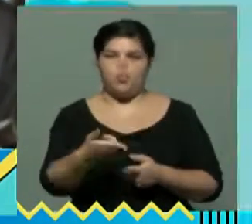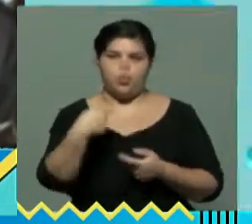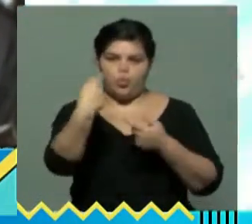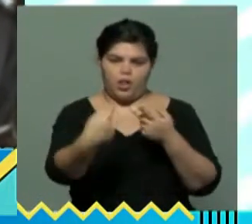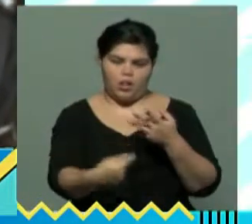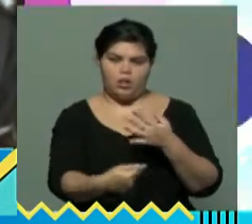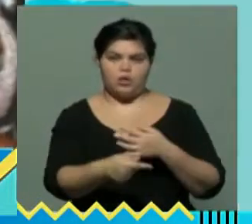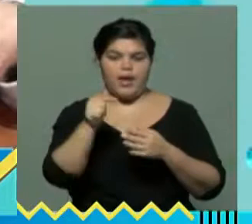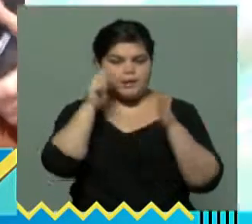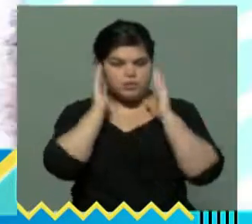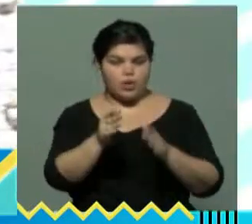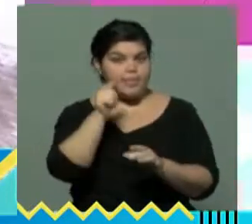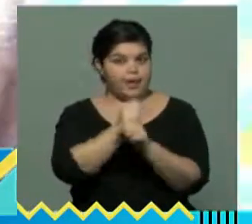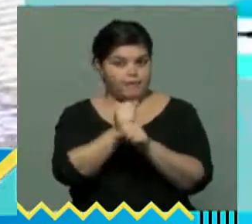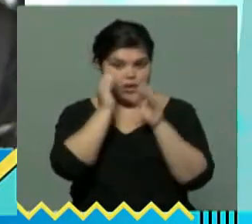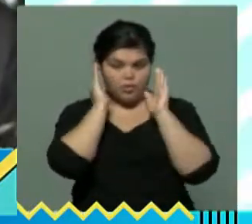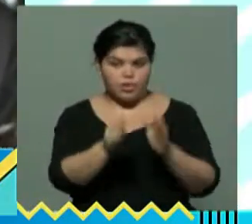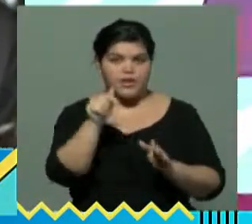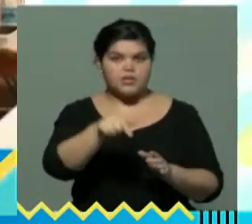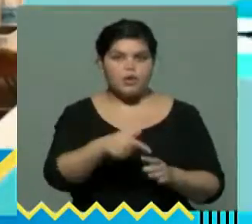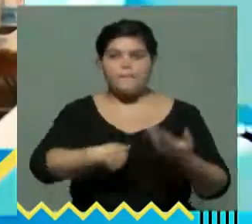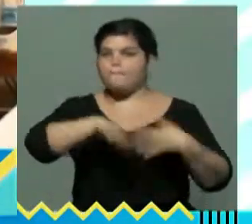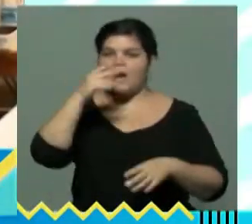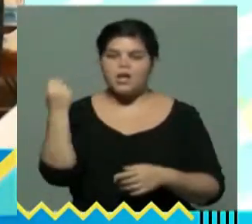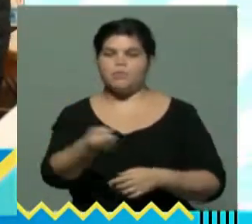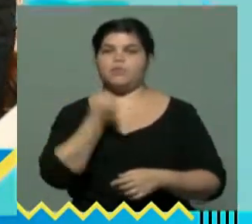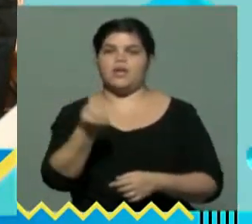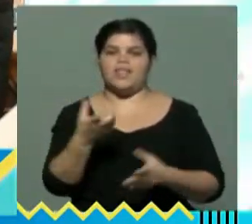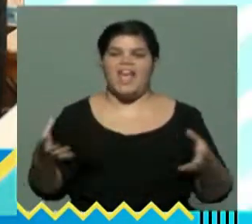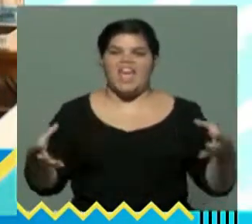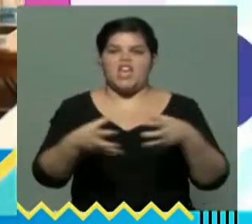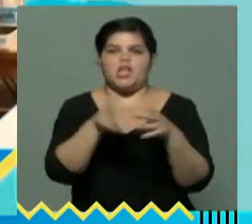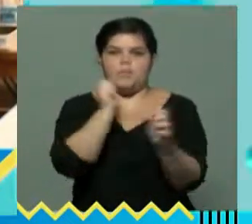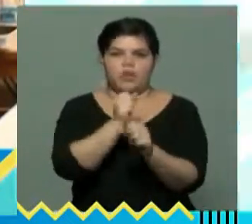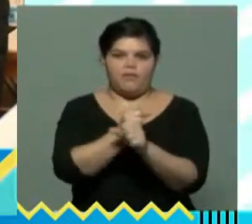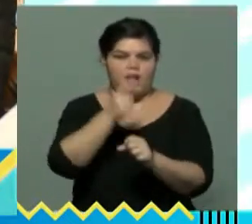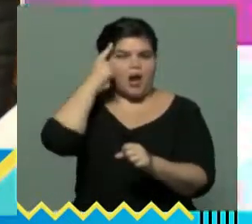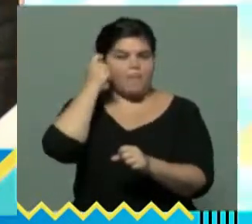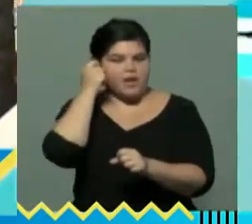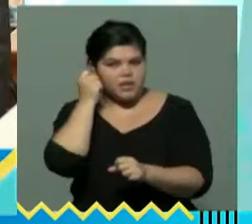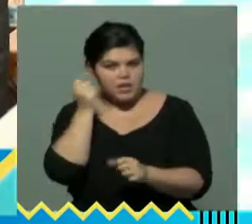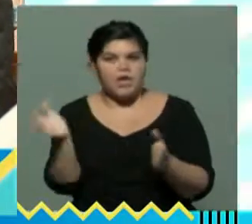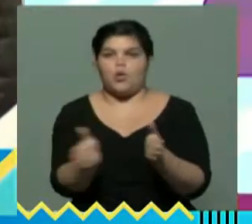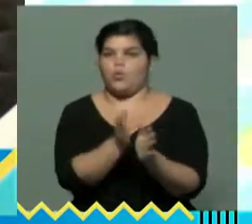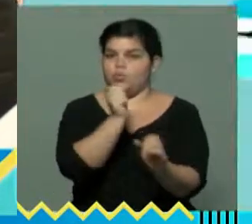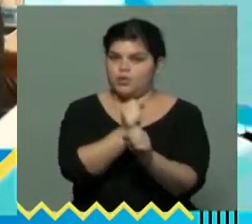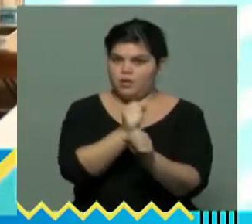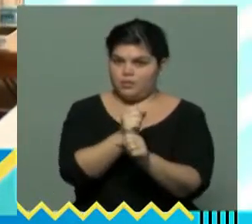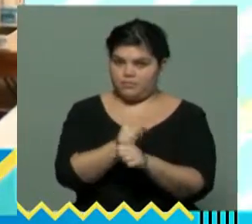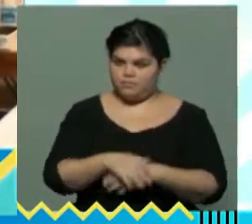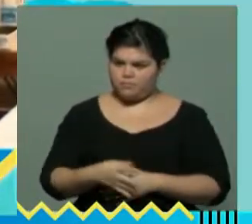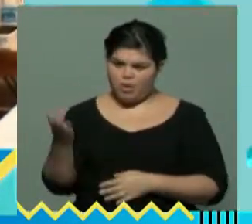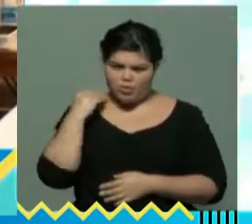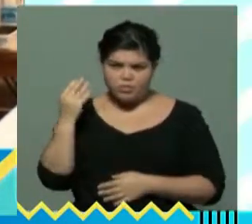es la capacidad de trabajar en equipo, la capacidad de aprender, ¿no? ¿Me escucha?